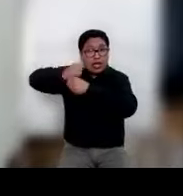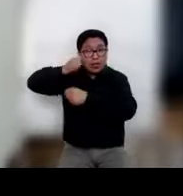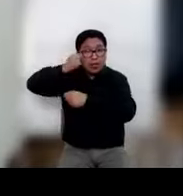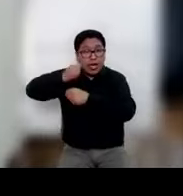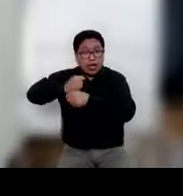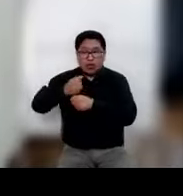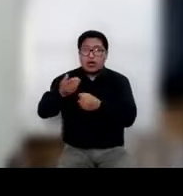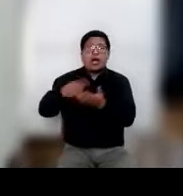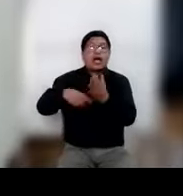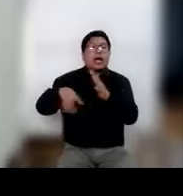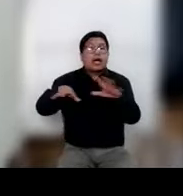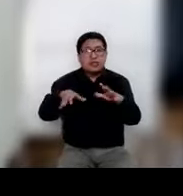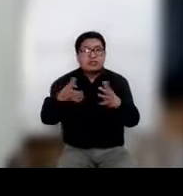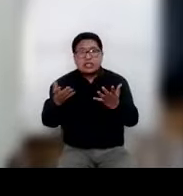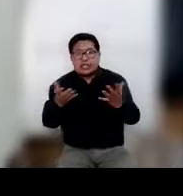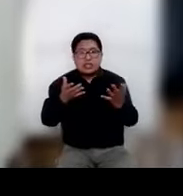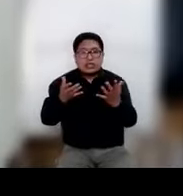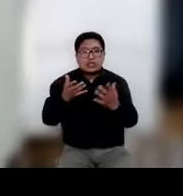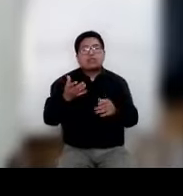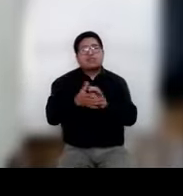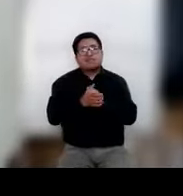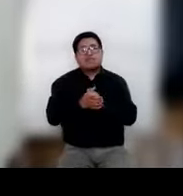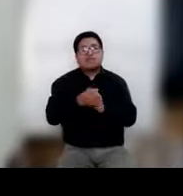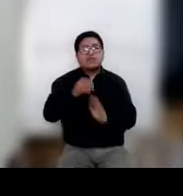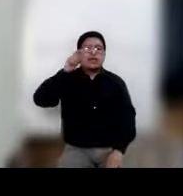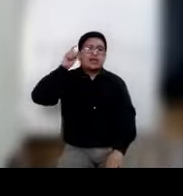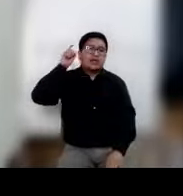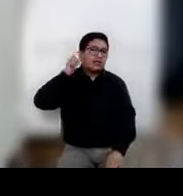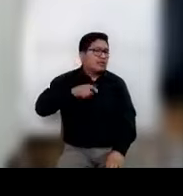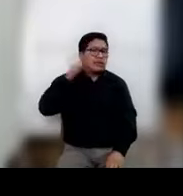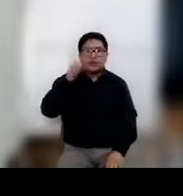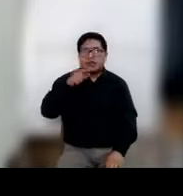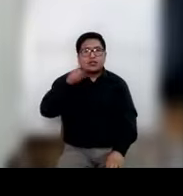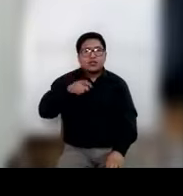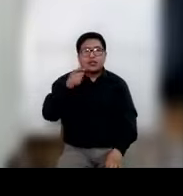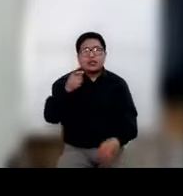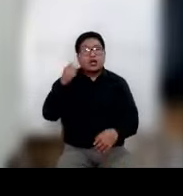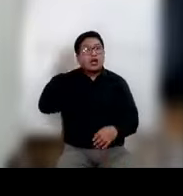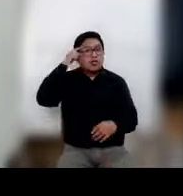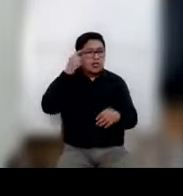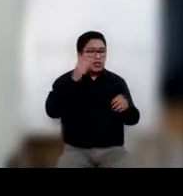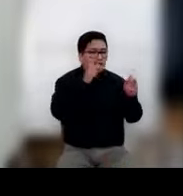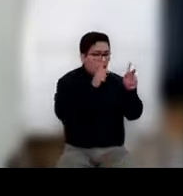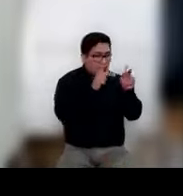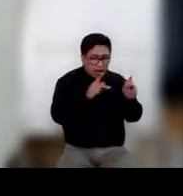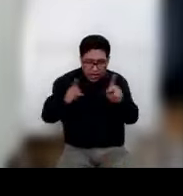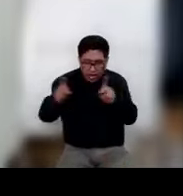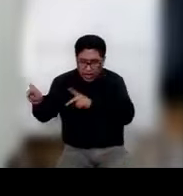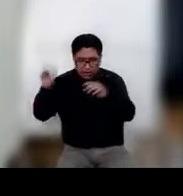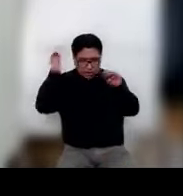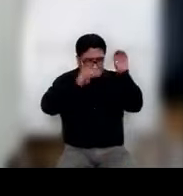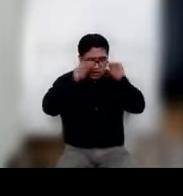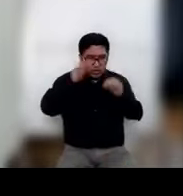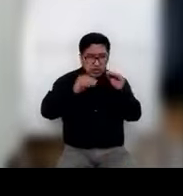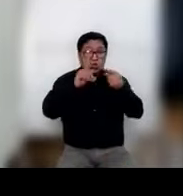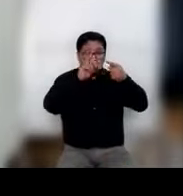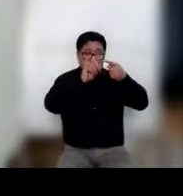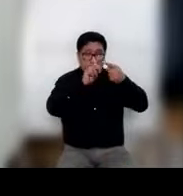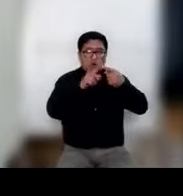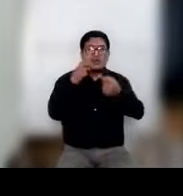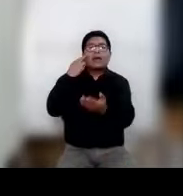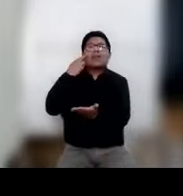trabajan que son nats que hacemos dos hay necesidad de tener también un plan de primeros de conocimiento a este grupo